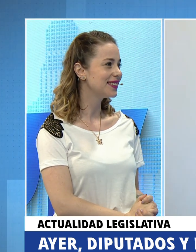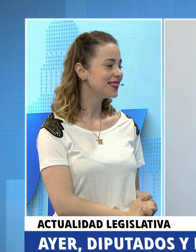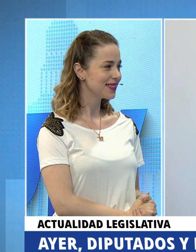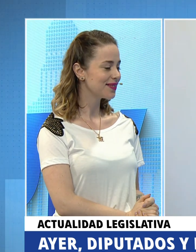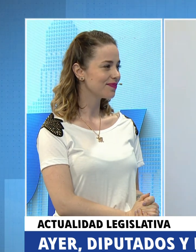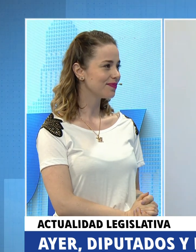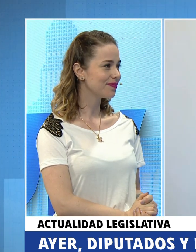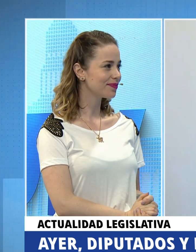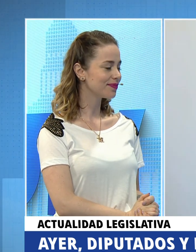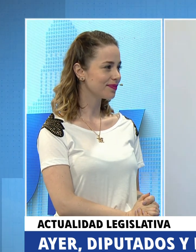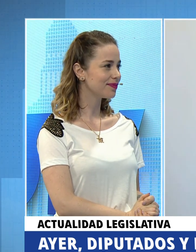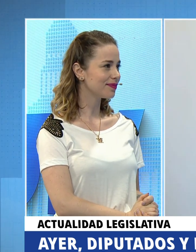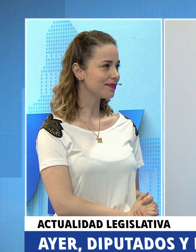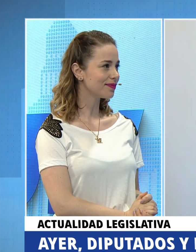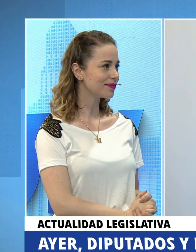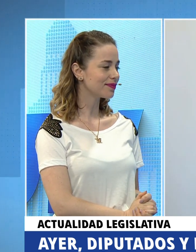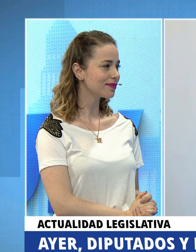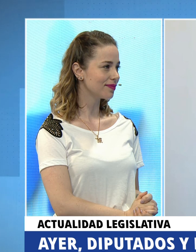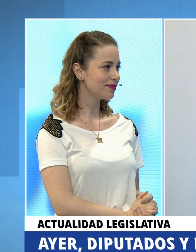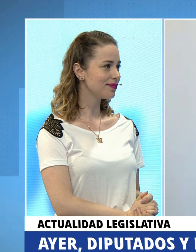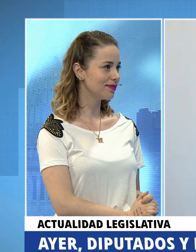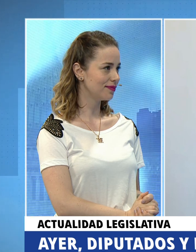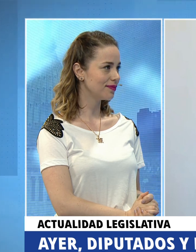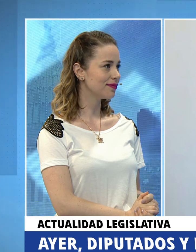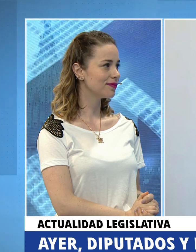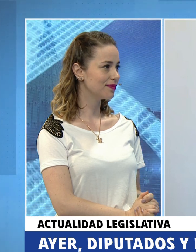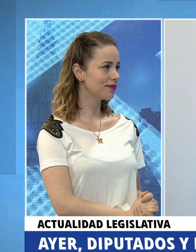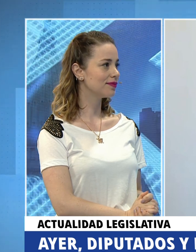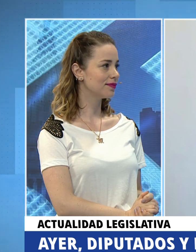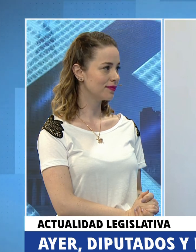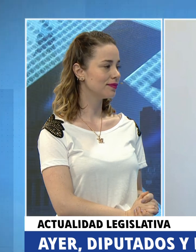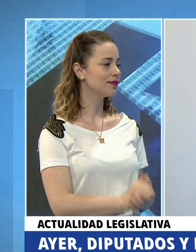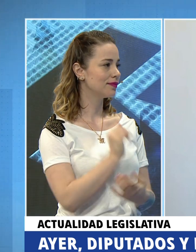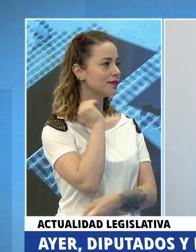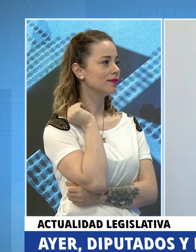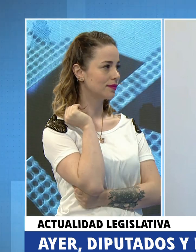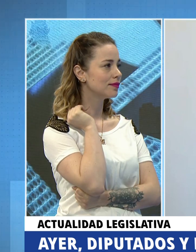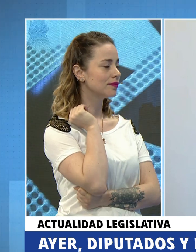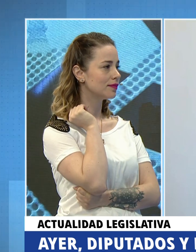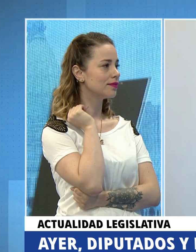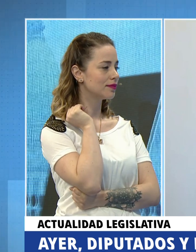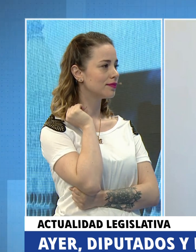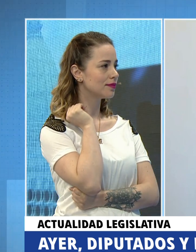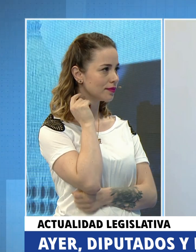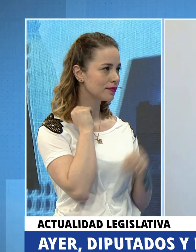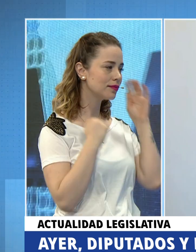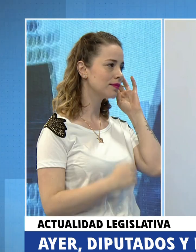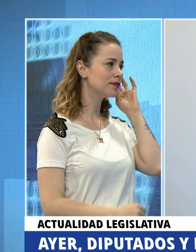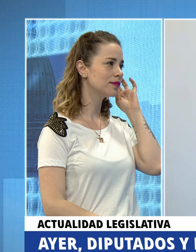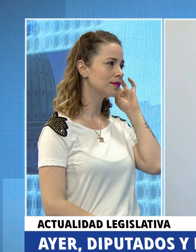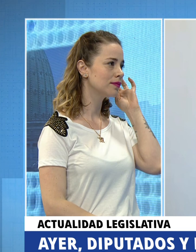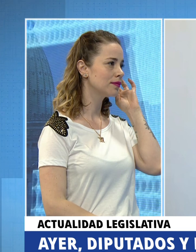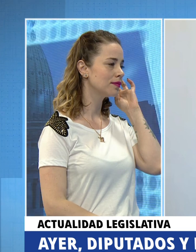No, a ver, en la reunión de labor parlamentaria se había acordado que, dada la gran cantidad de temas de la sesión, no iba a